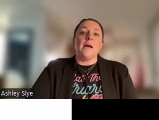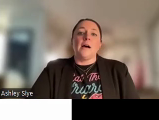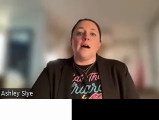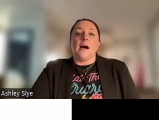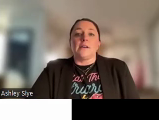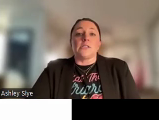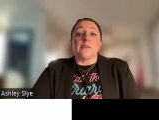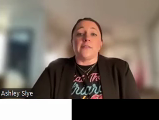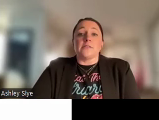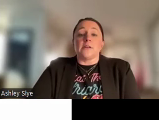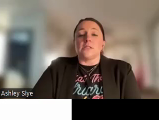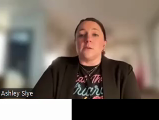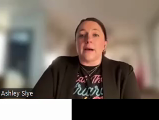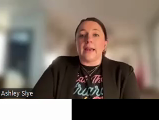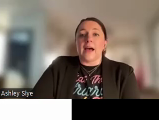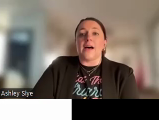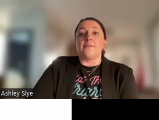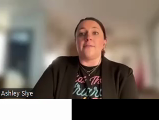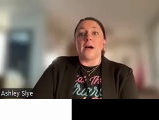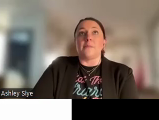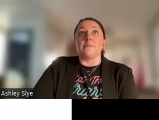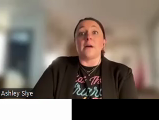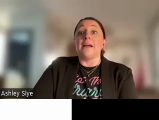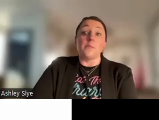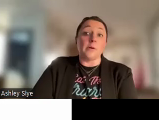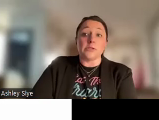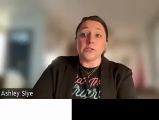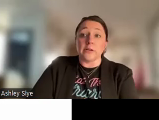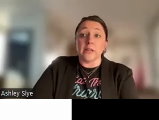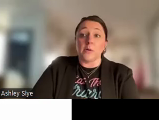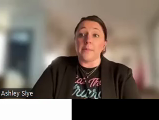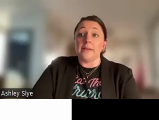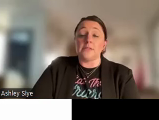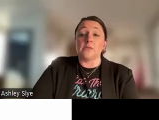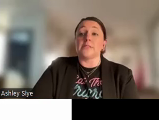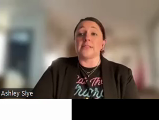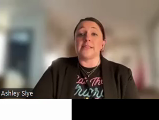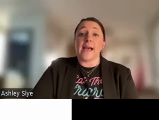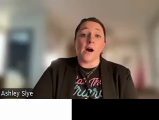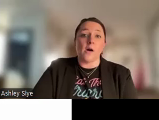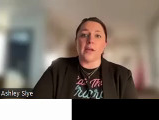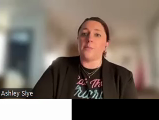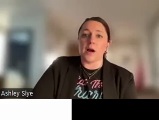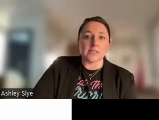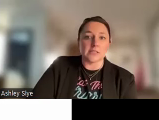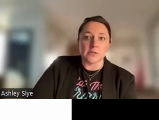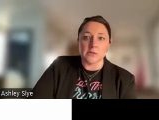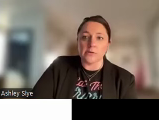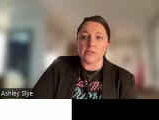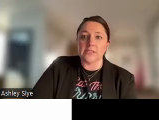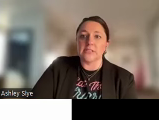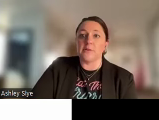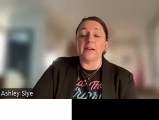situaciones ya por adelantado. Ahora, los sobrevivientes tal vez pueden tener emociones